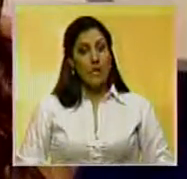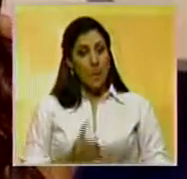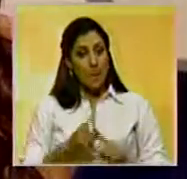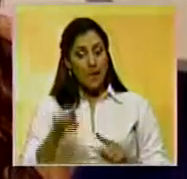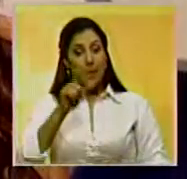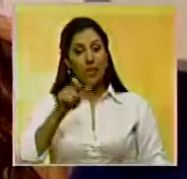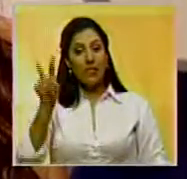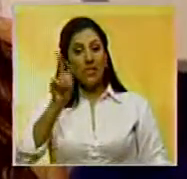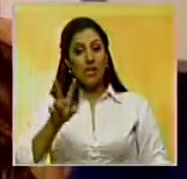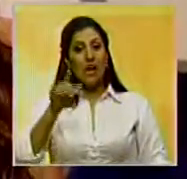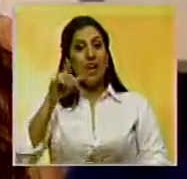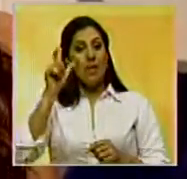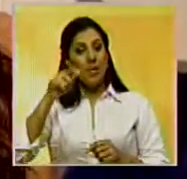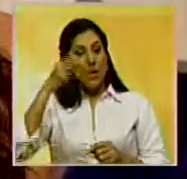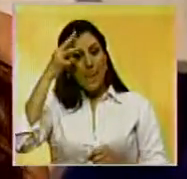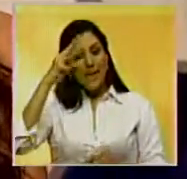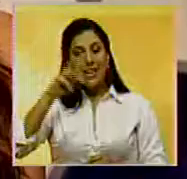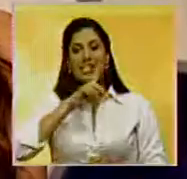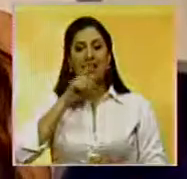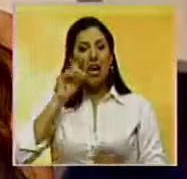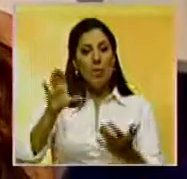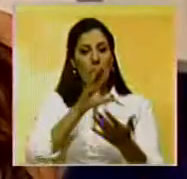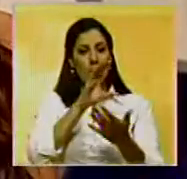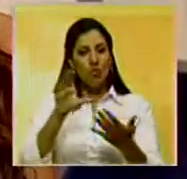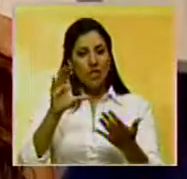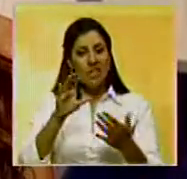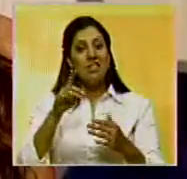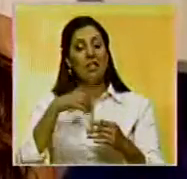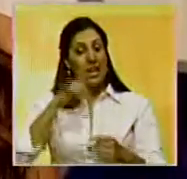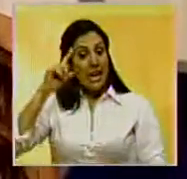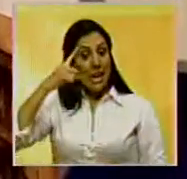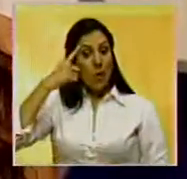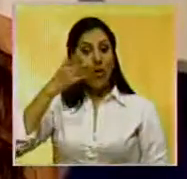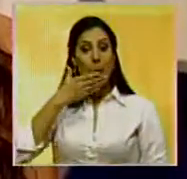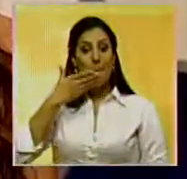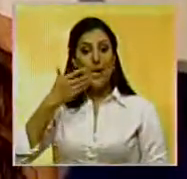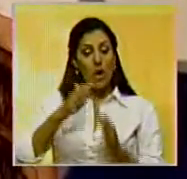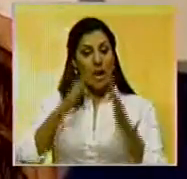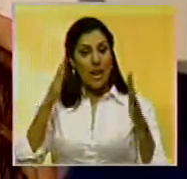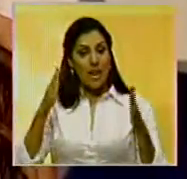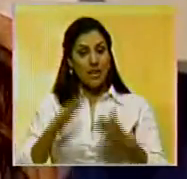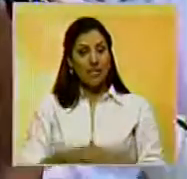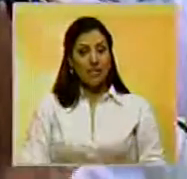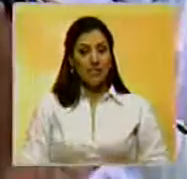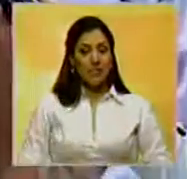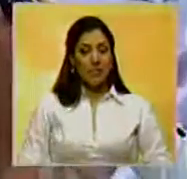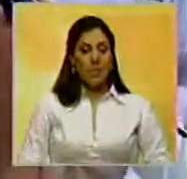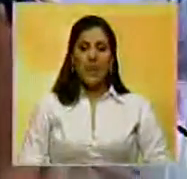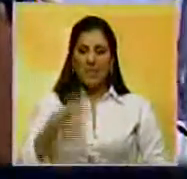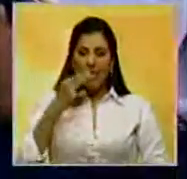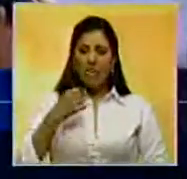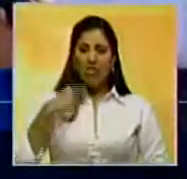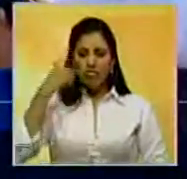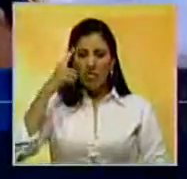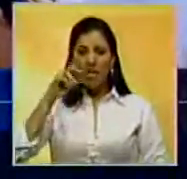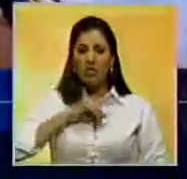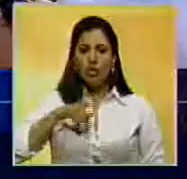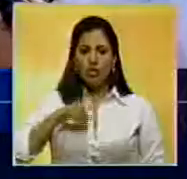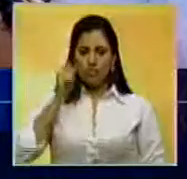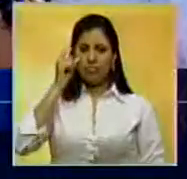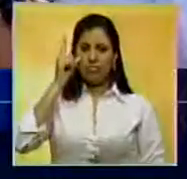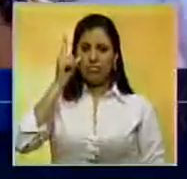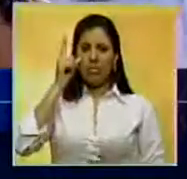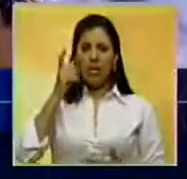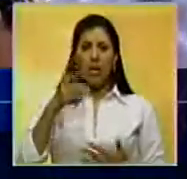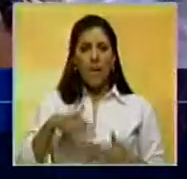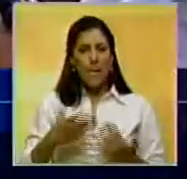Para los venezolanos, la estrella mexicana es un ícono de la música hispana y lo recuerdan como uno de los grandes. Bueno, realmente creo que nos agarra a todos